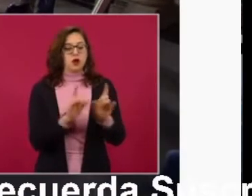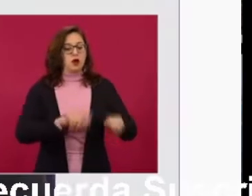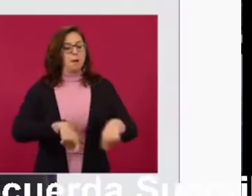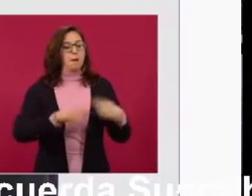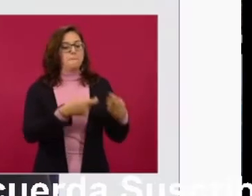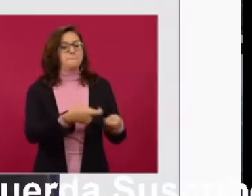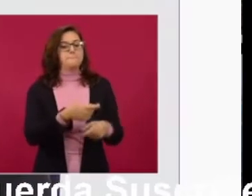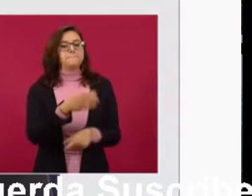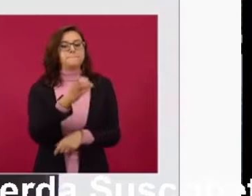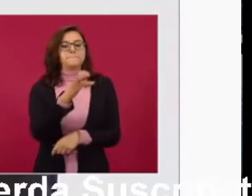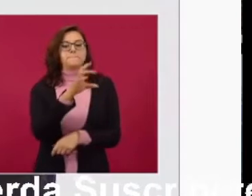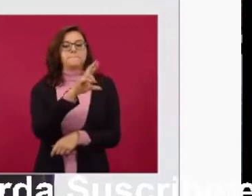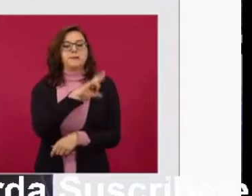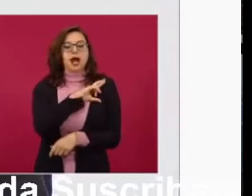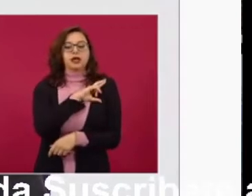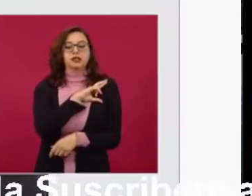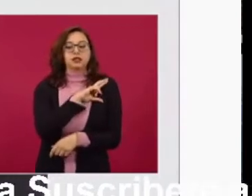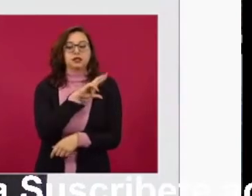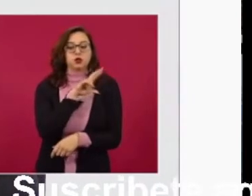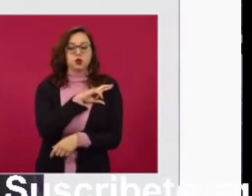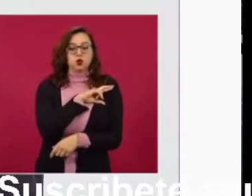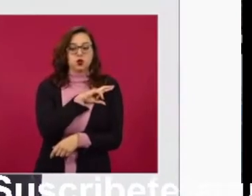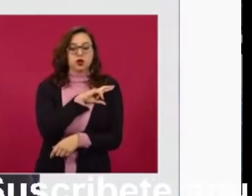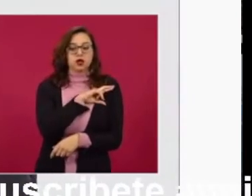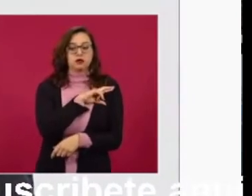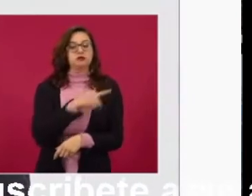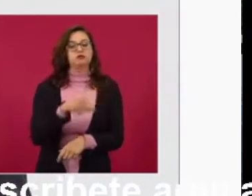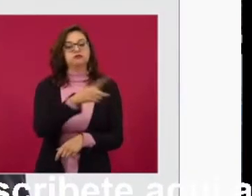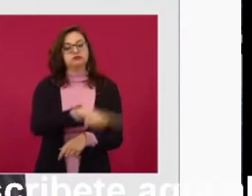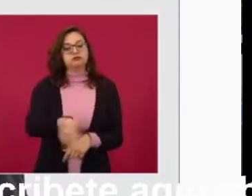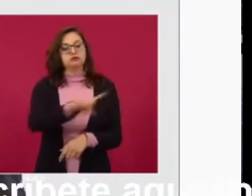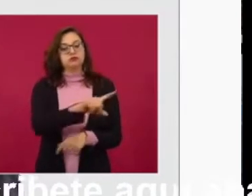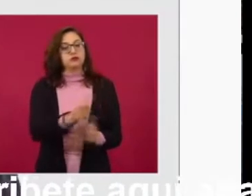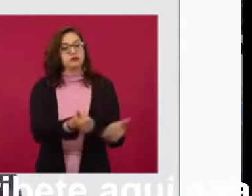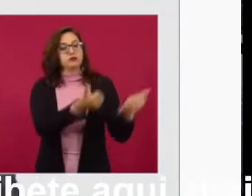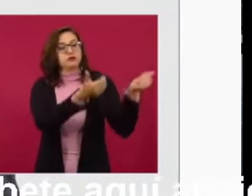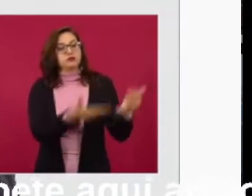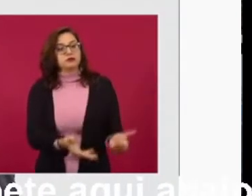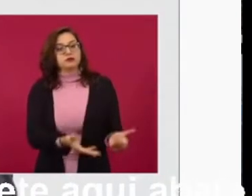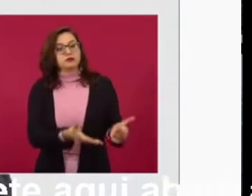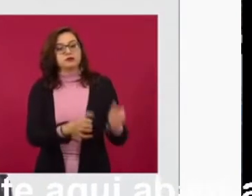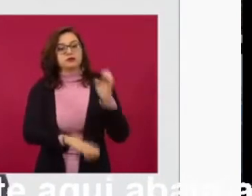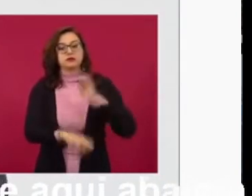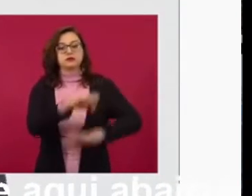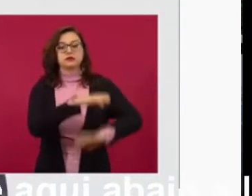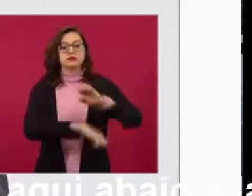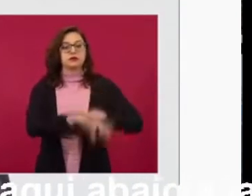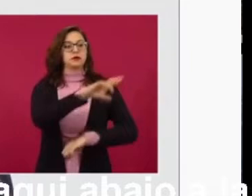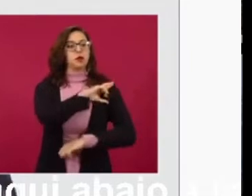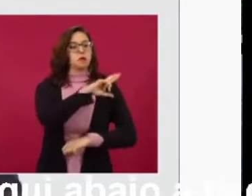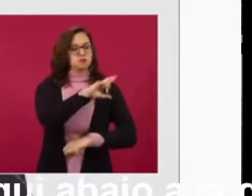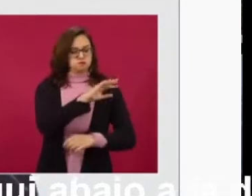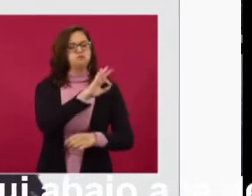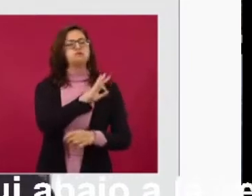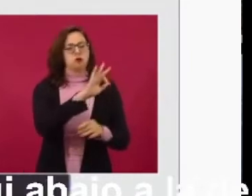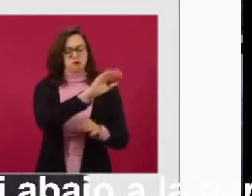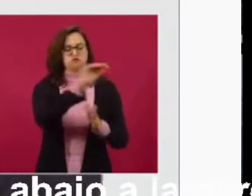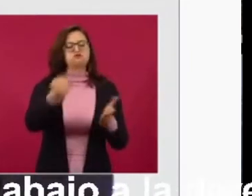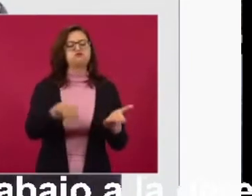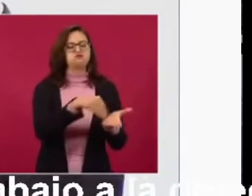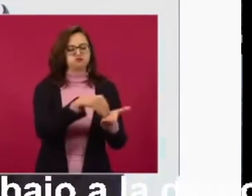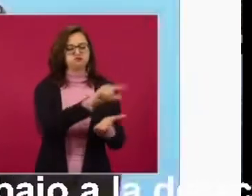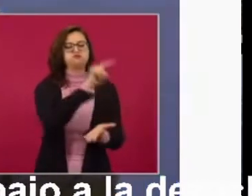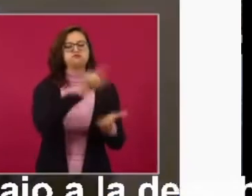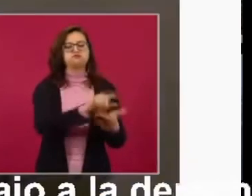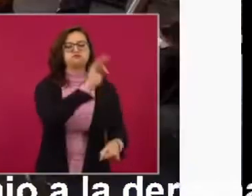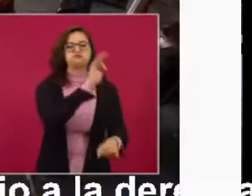privados sólo a los que acababan de llegar a hacer inversiones la cfc no le pasemos a la siguiente